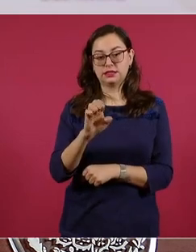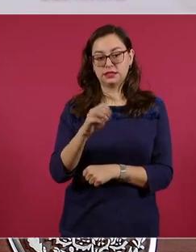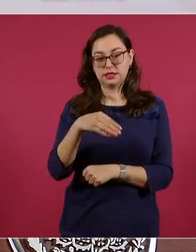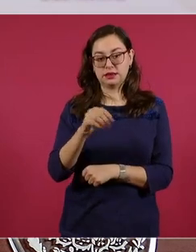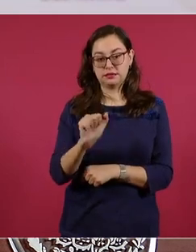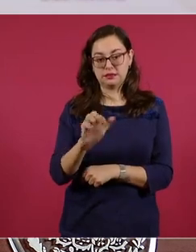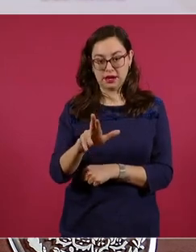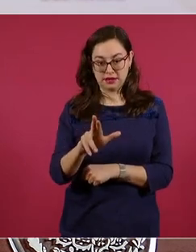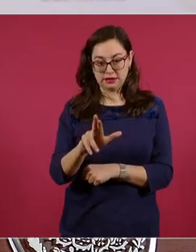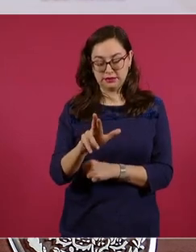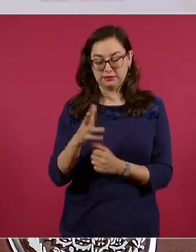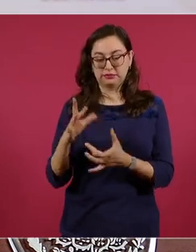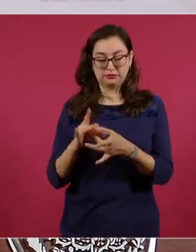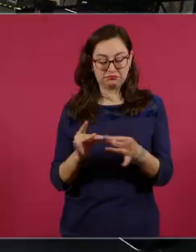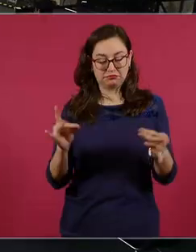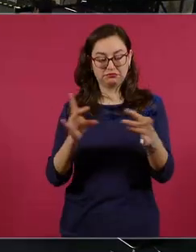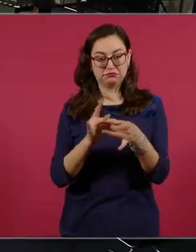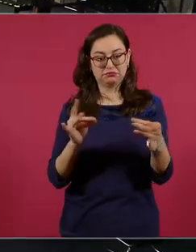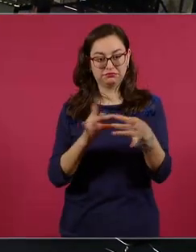exponga